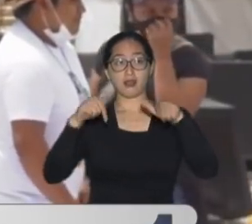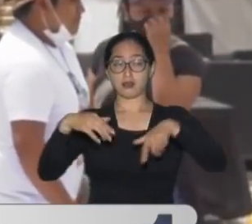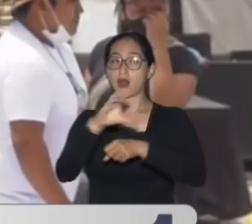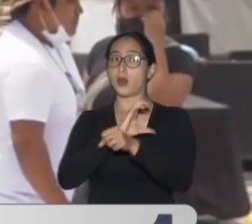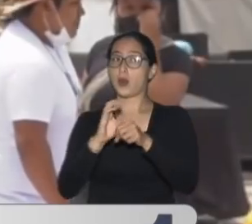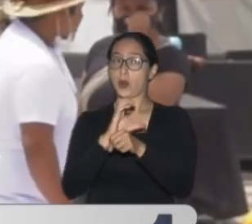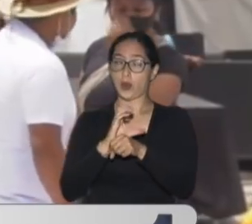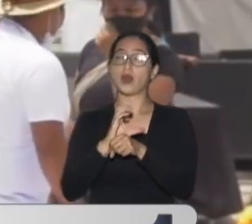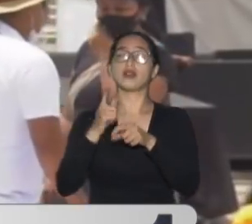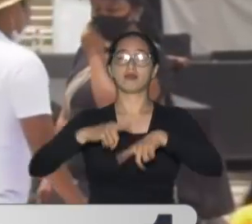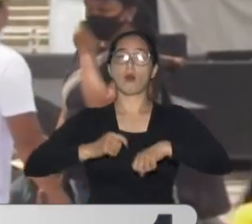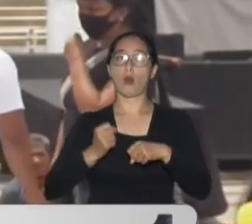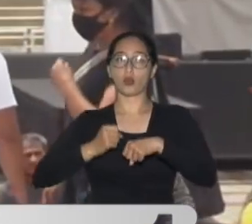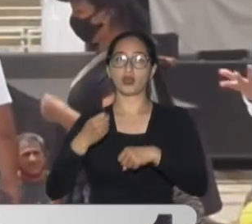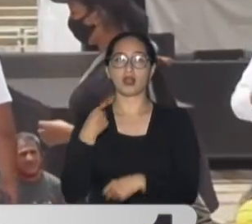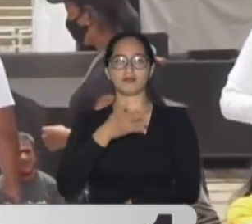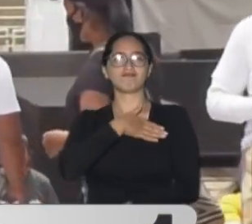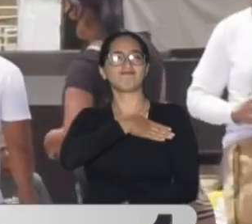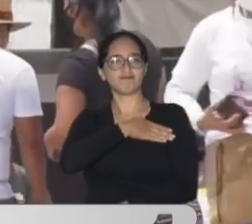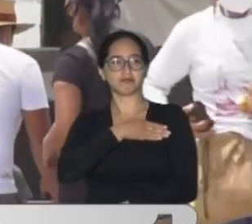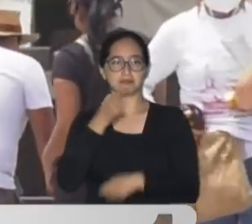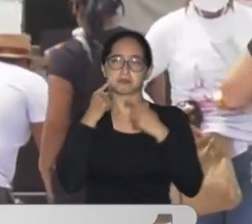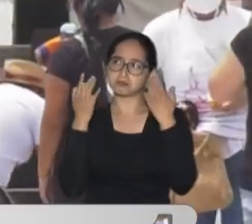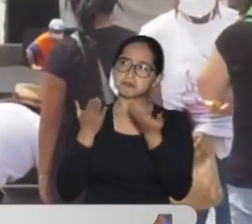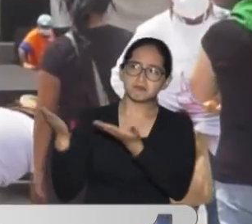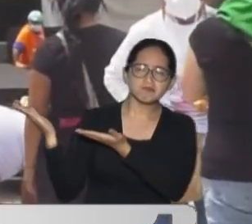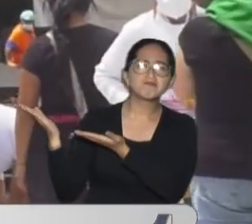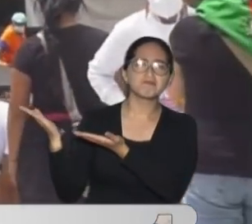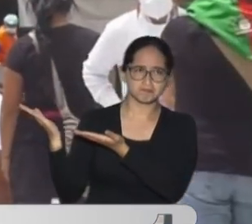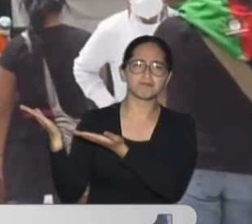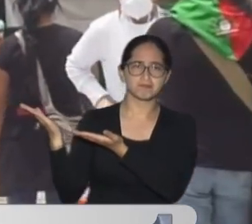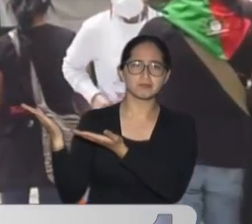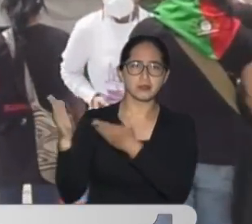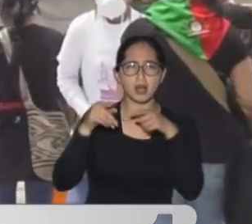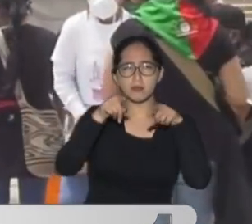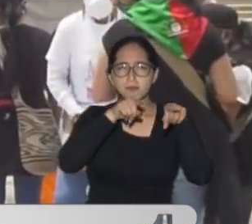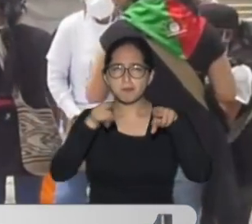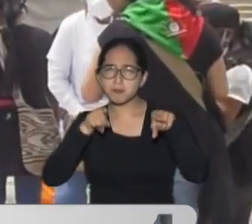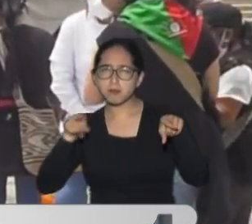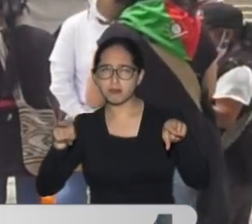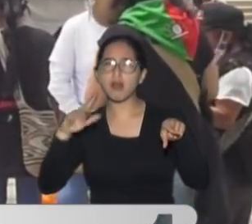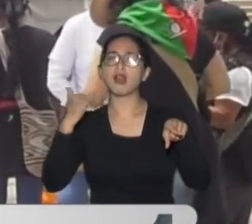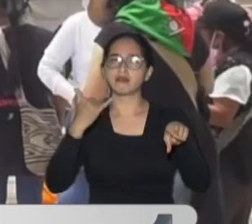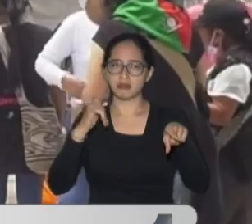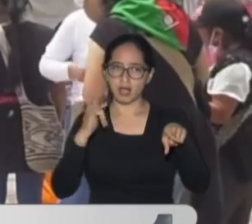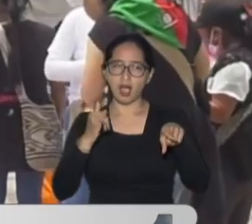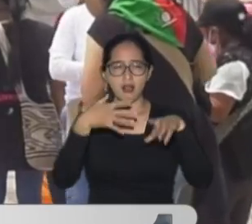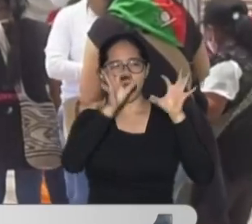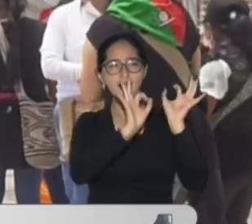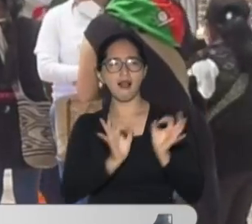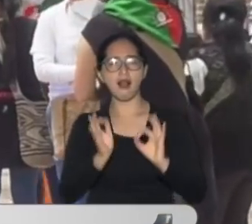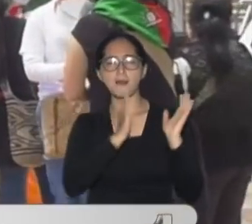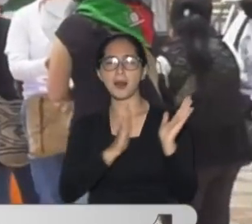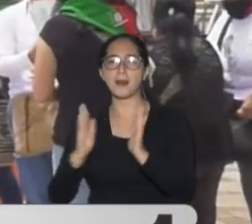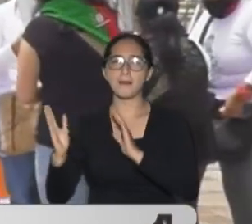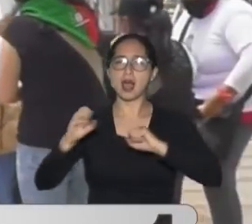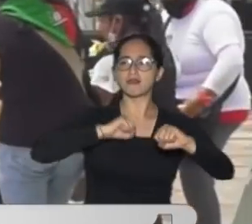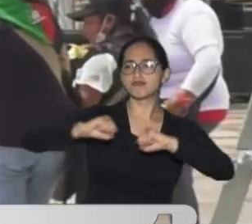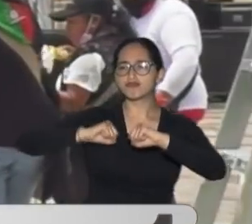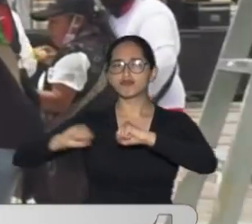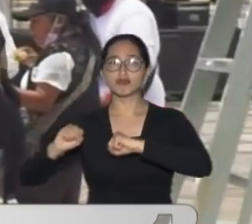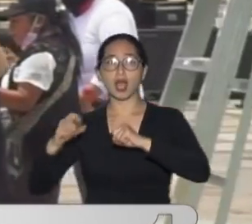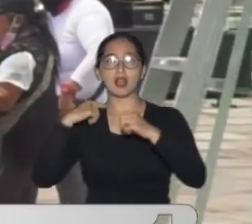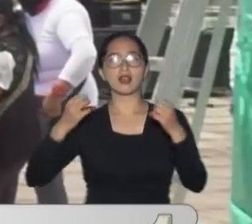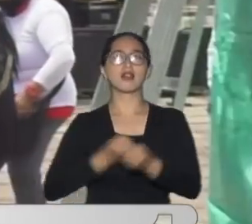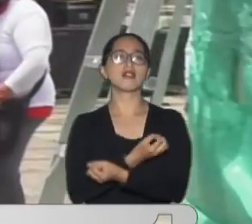es el panorama a esta hora. Le quiero mostrar a algunas personas del CRI que ya se encuentran en este punto, están alistando algunas camisetas que